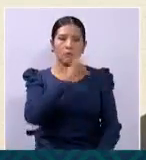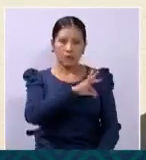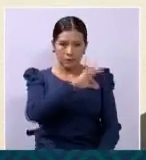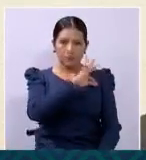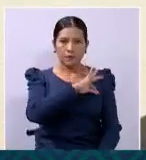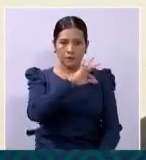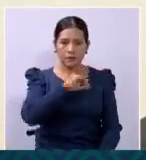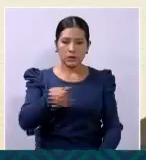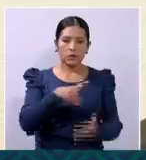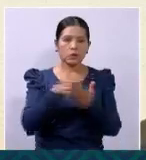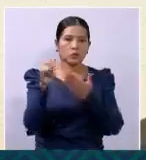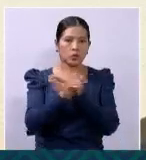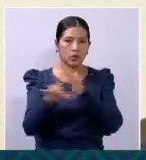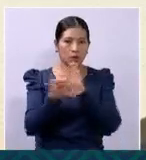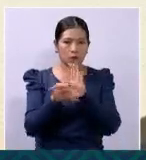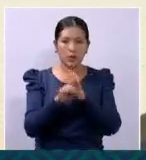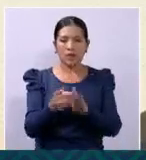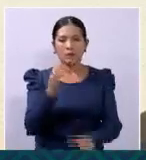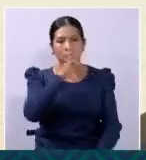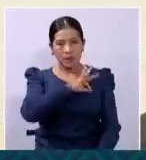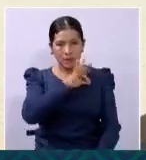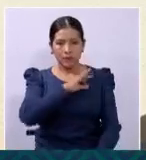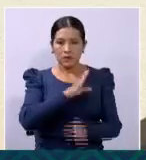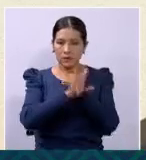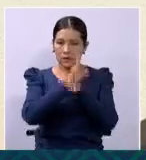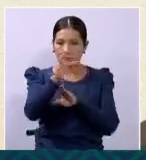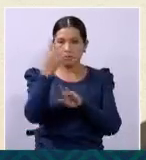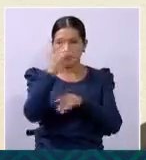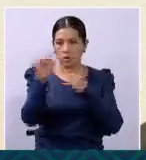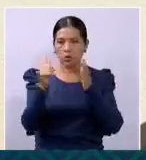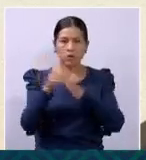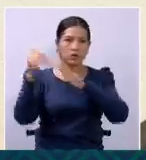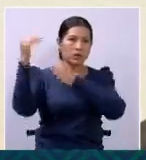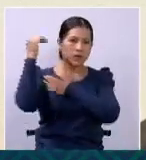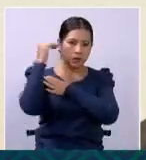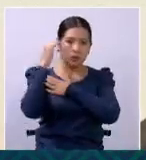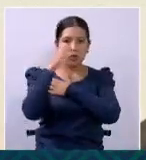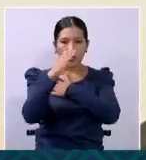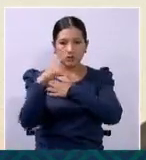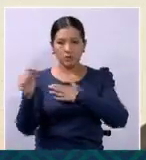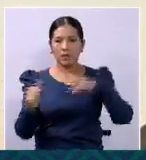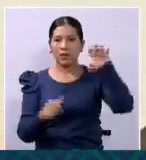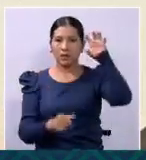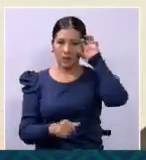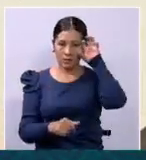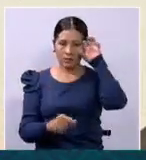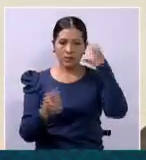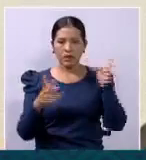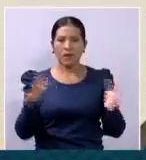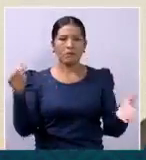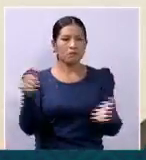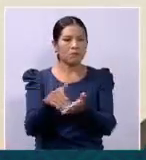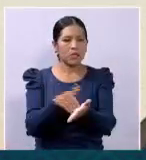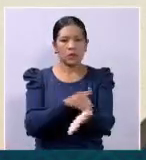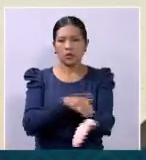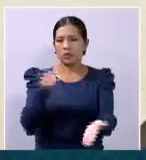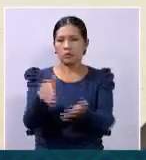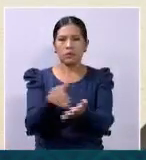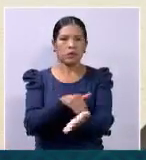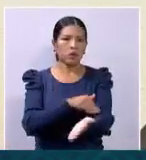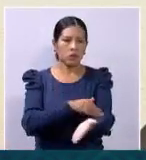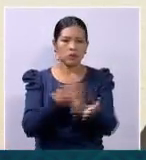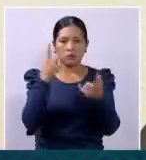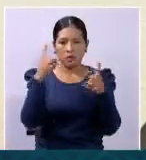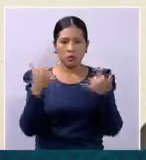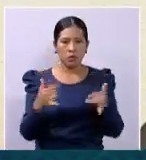contrato del proyecto de ley beneficiaba de manera directa a Santa Cruz, Cochabamba, Tarija. Son millones y millones que están en juego y que